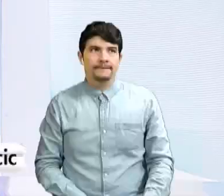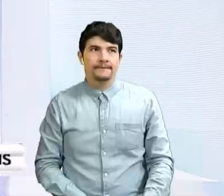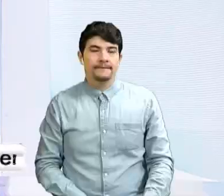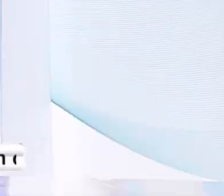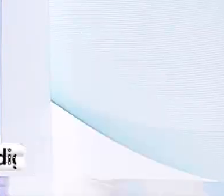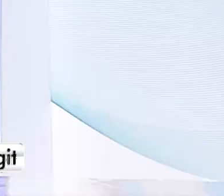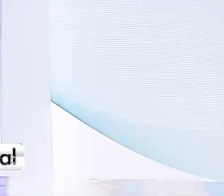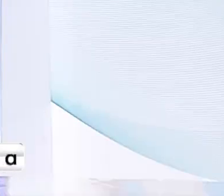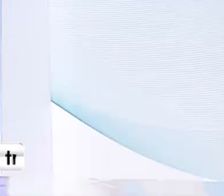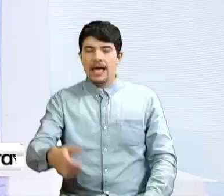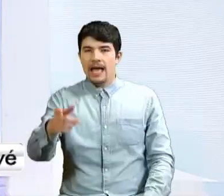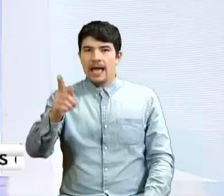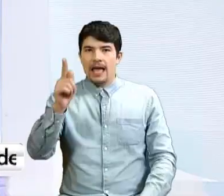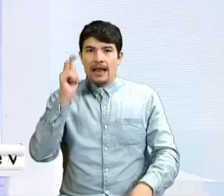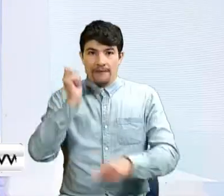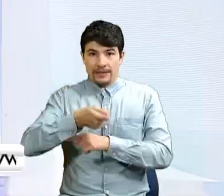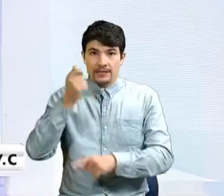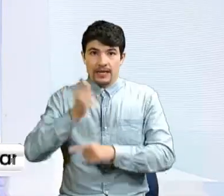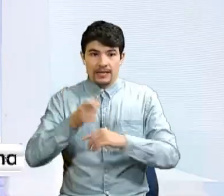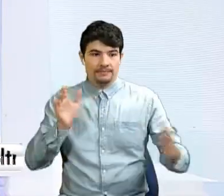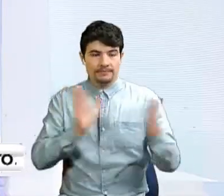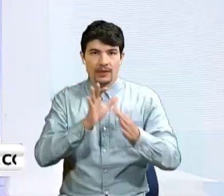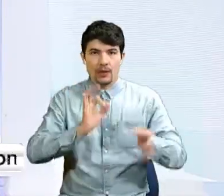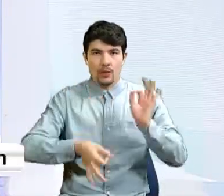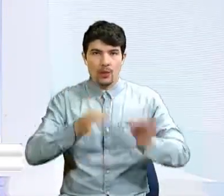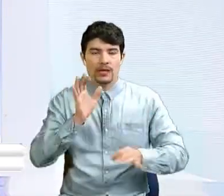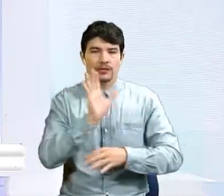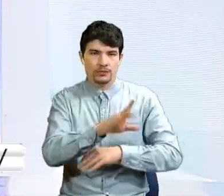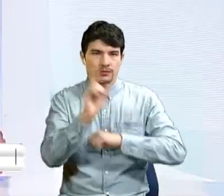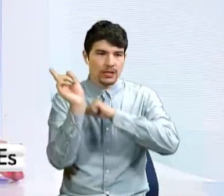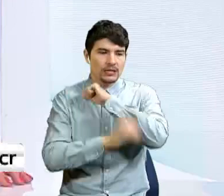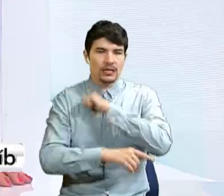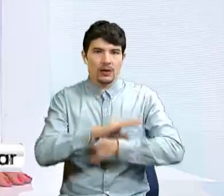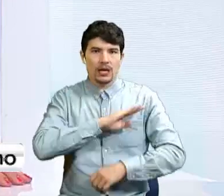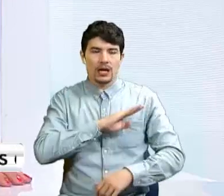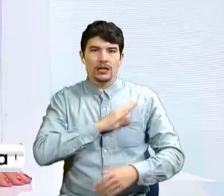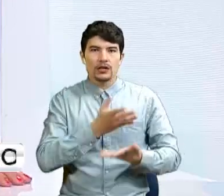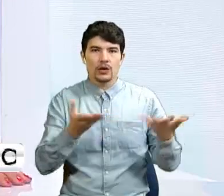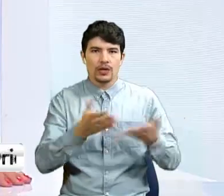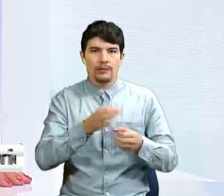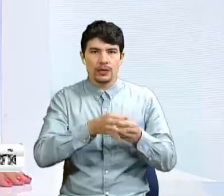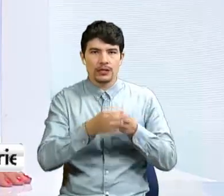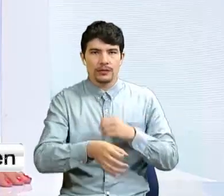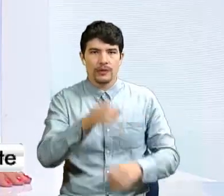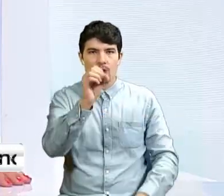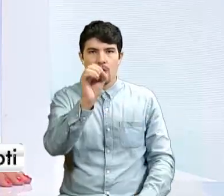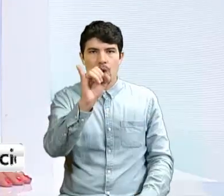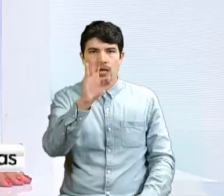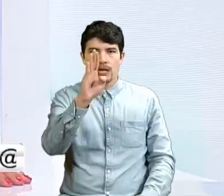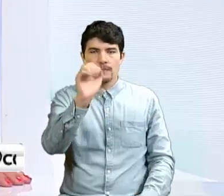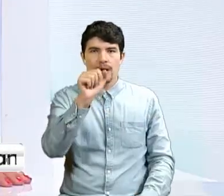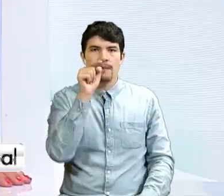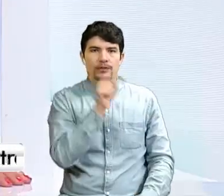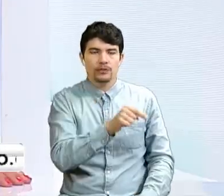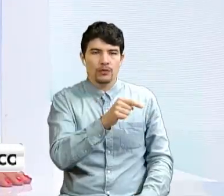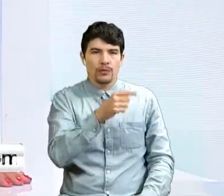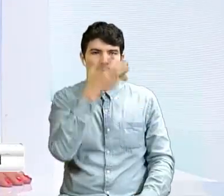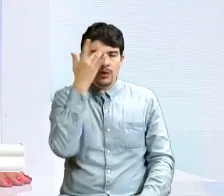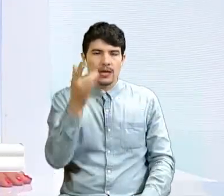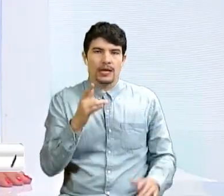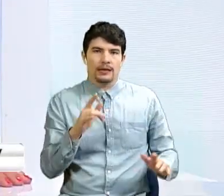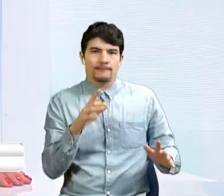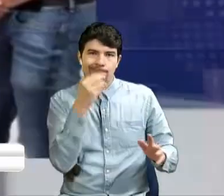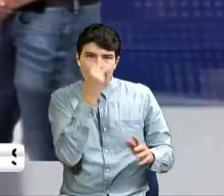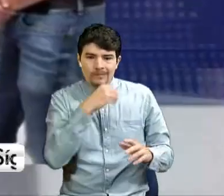En otras noticias, la Fiscalía logró ante un juez de garantías imputar cargos al alcalde de Oiba por presunta responsabilidad en la celebración irregular de un